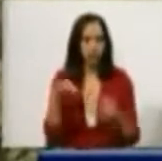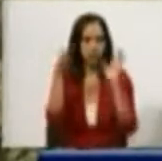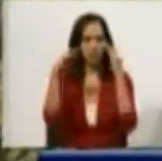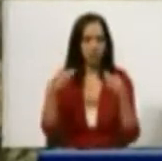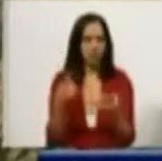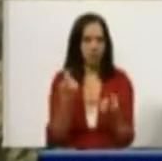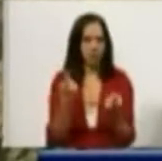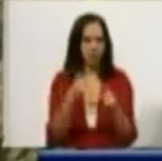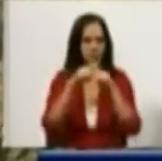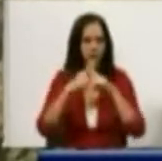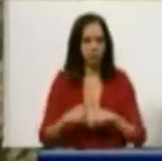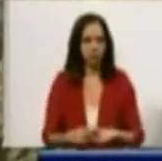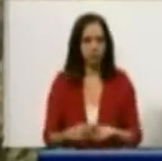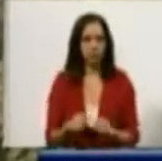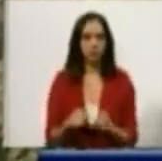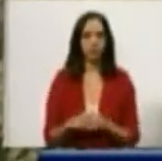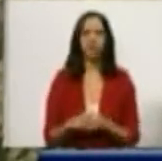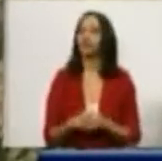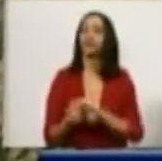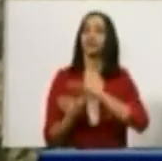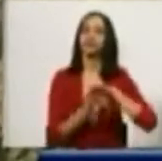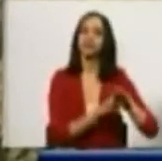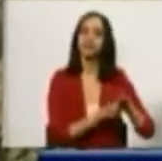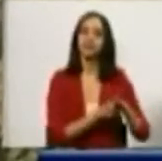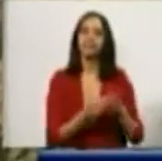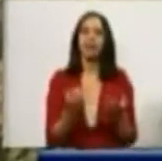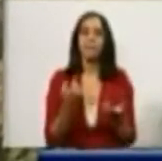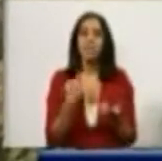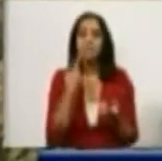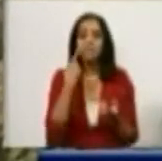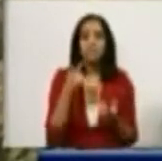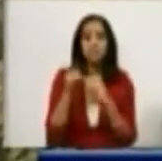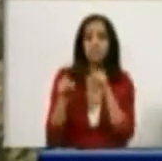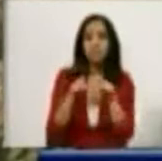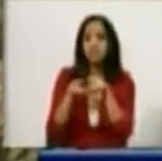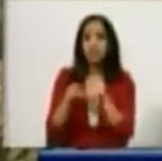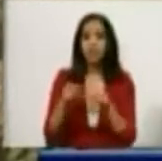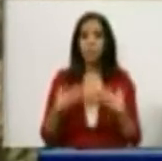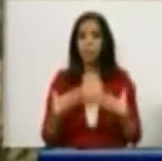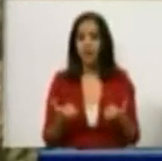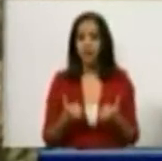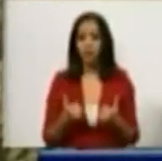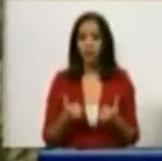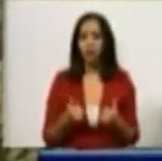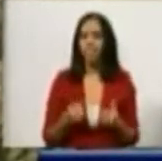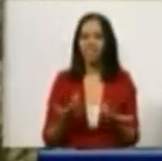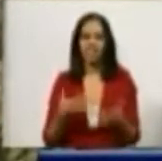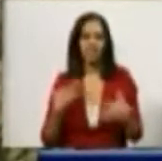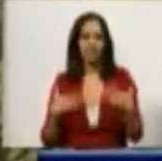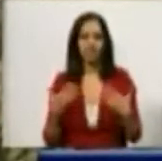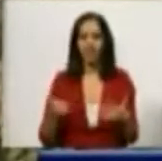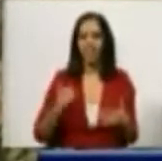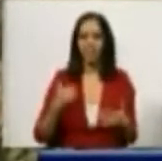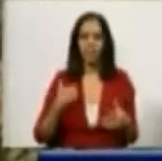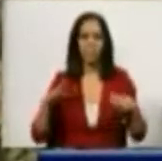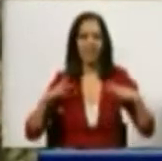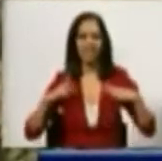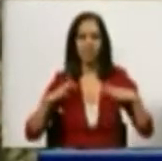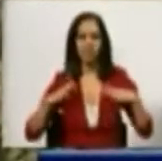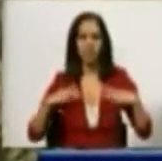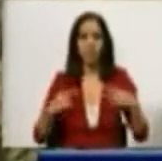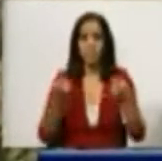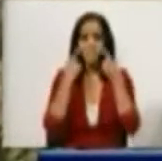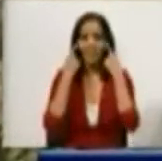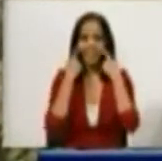en los pasillos de la Torre pichincha se rumora que anda de parranda disfrutando de sus vacaciones en Buenos Aires Argentina pendiente